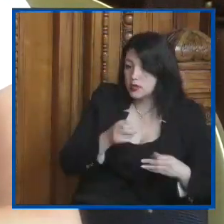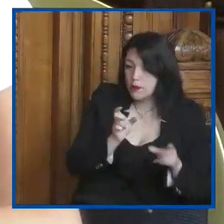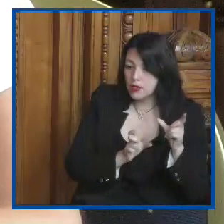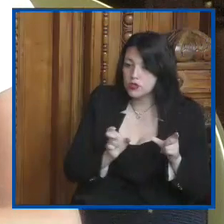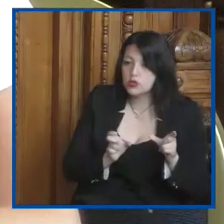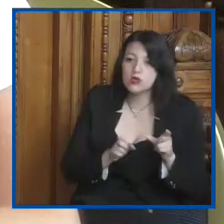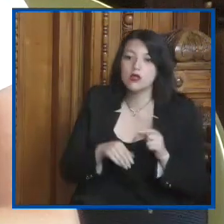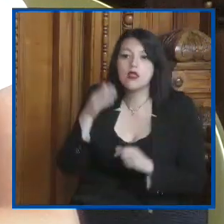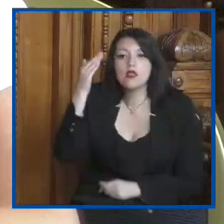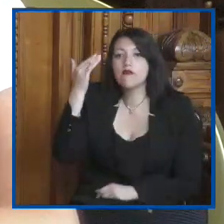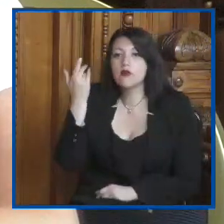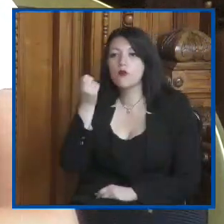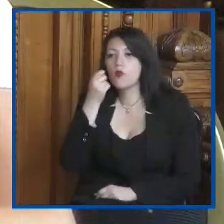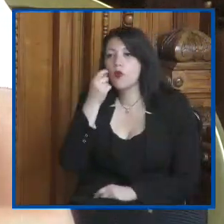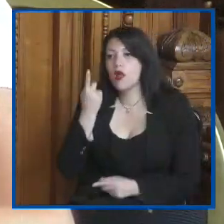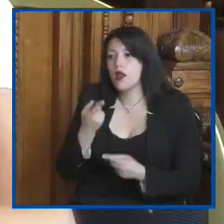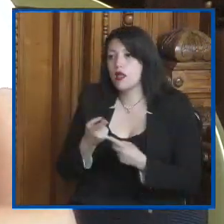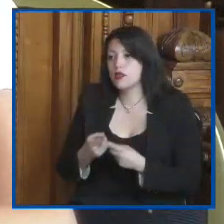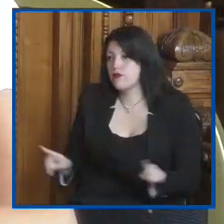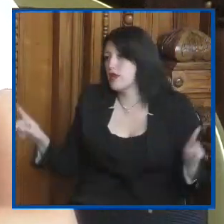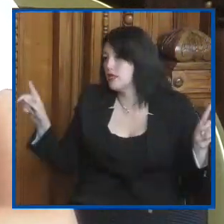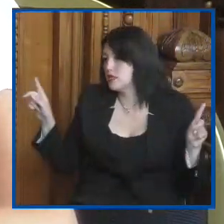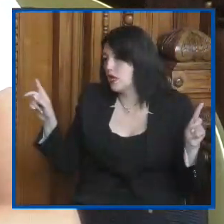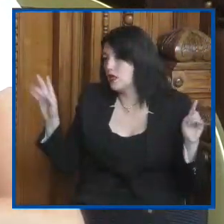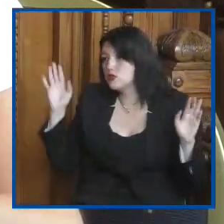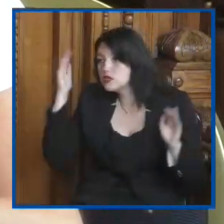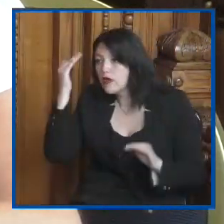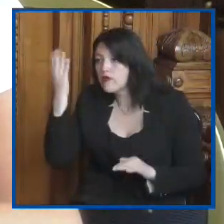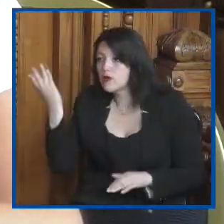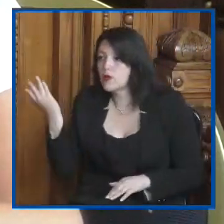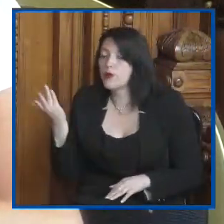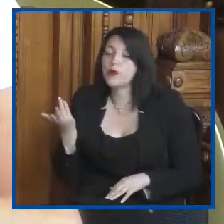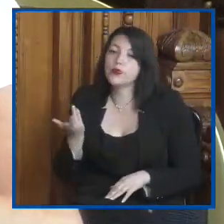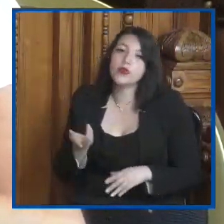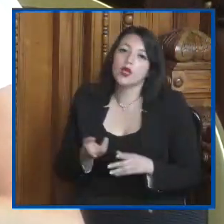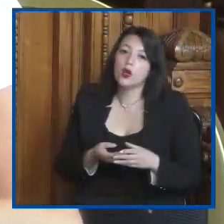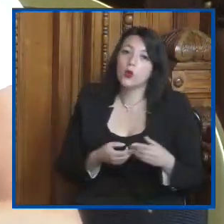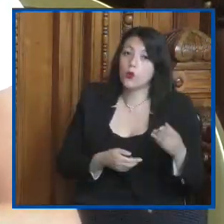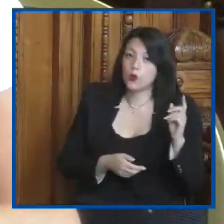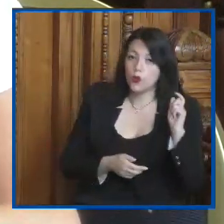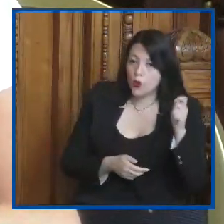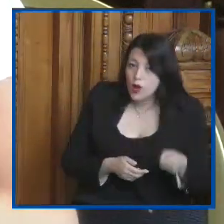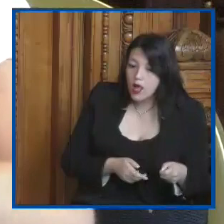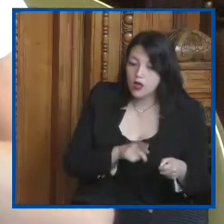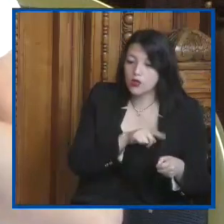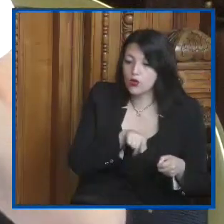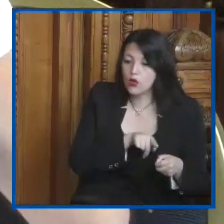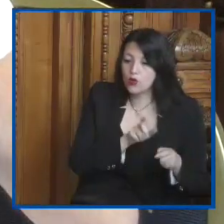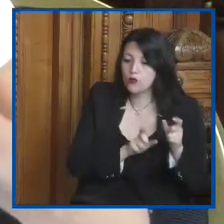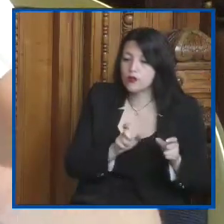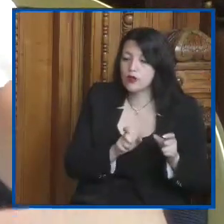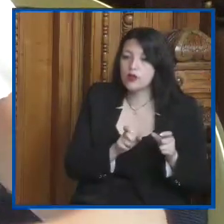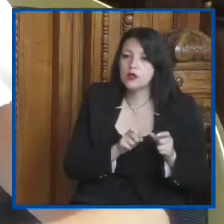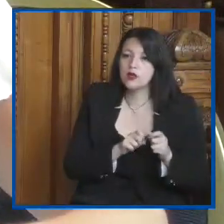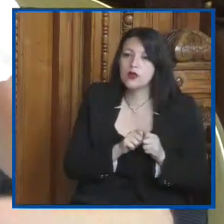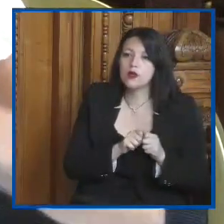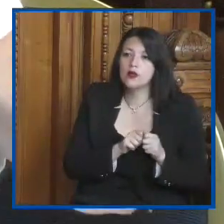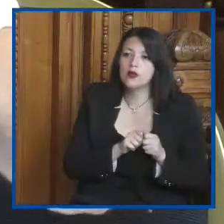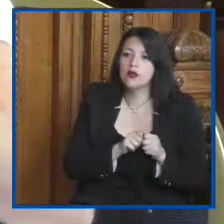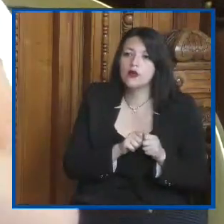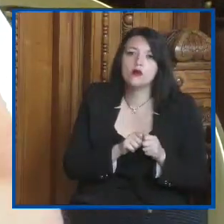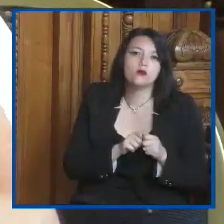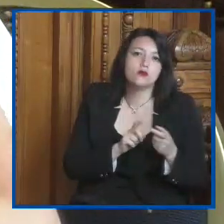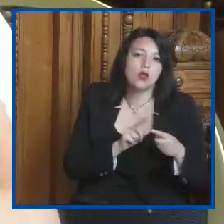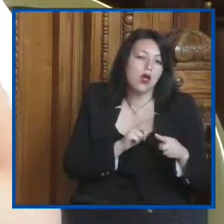podemos no saber cuál es la diferencia entre un psiquiatra y un psicólogo. El jurado, que no por desmerecerlo, pero era, uno era